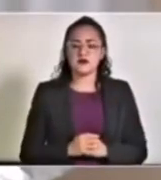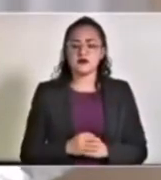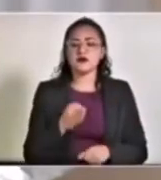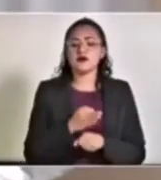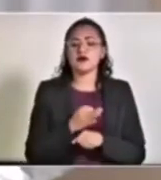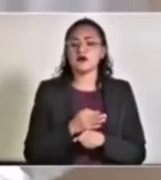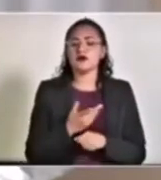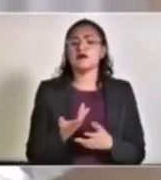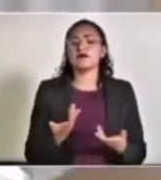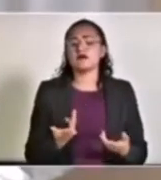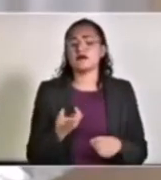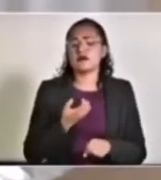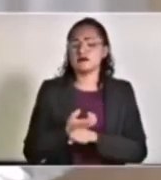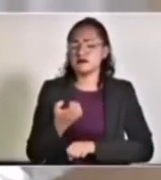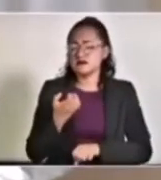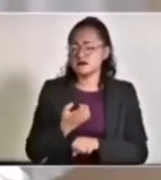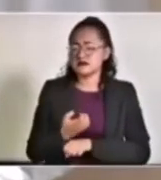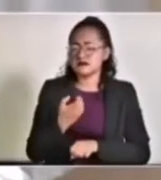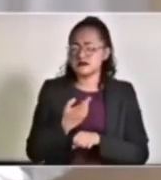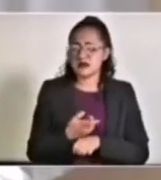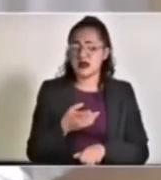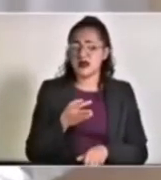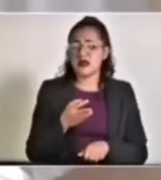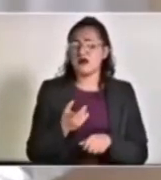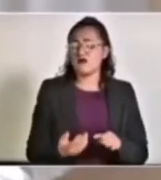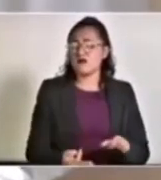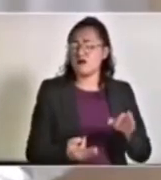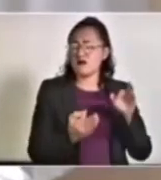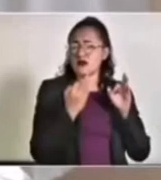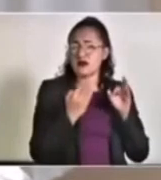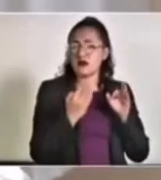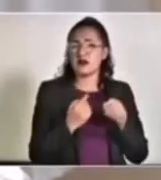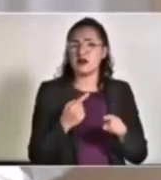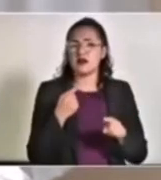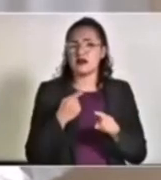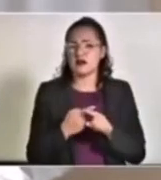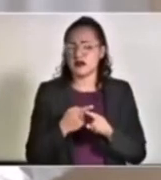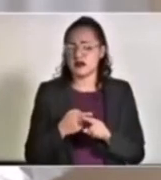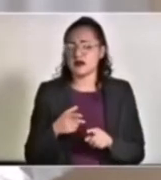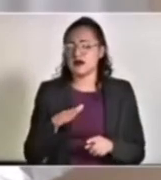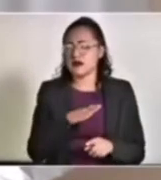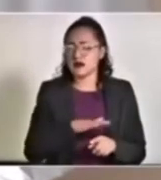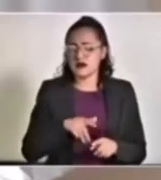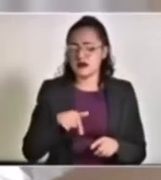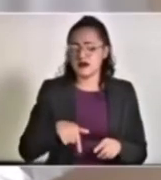estado frente a la pandemia